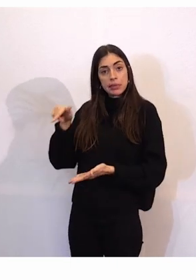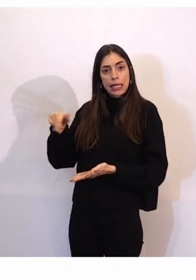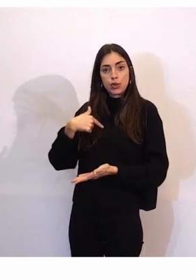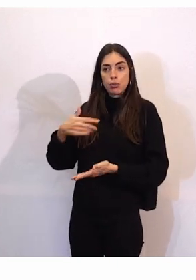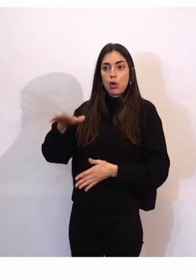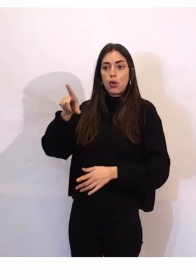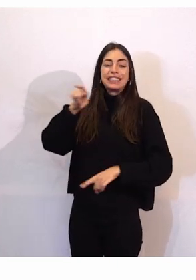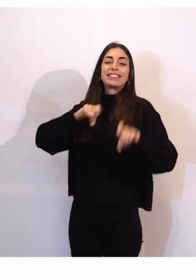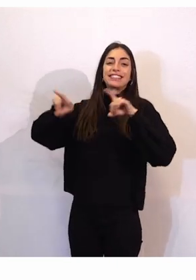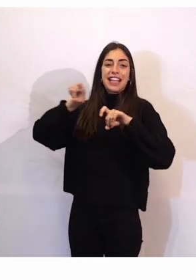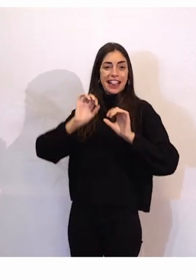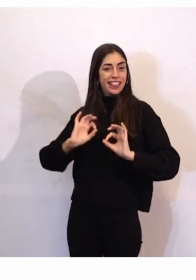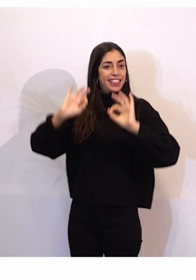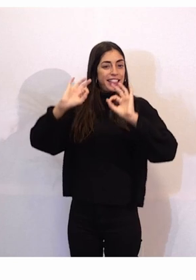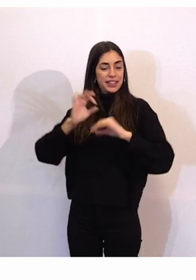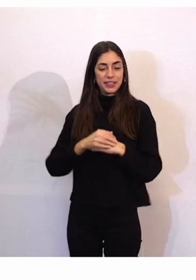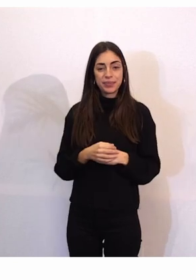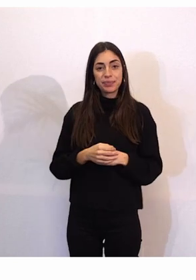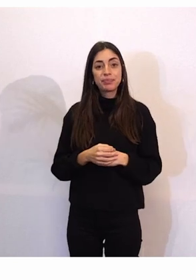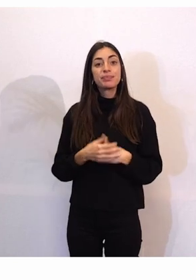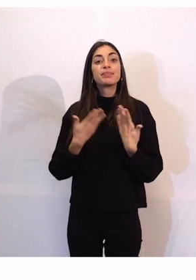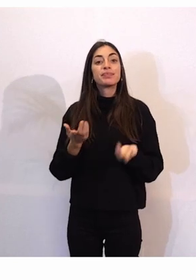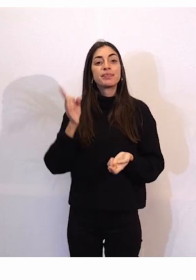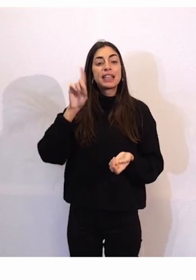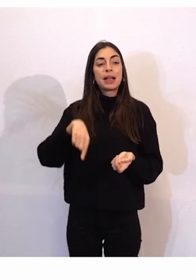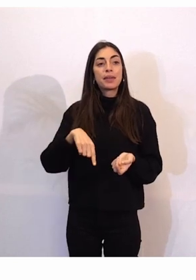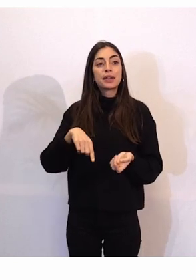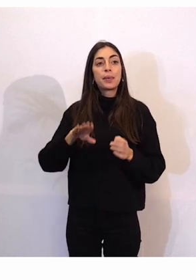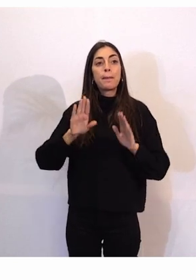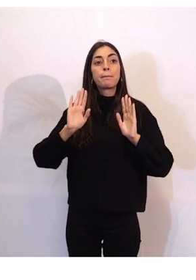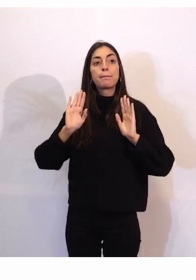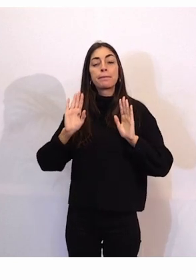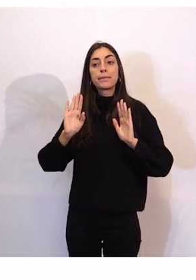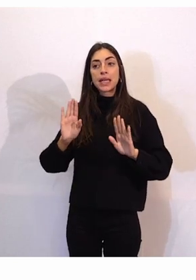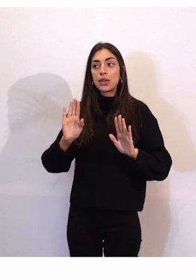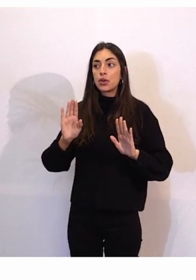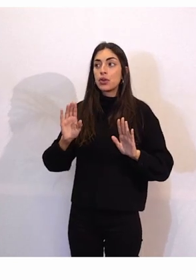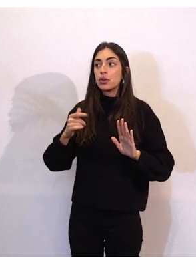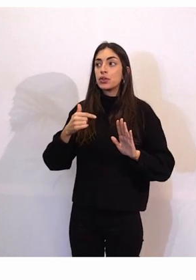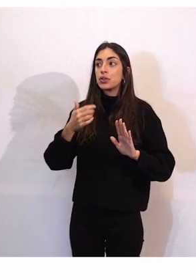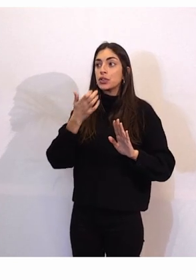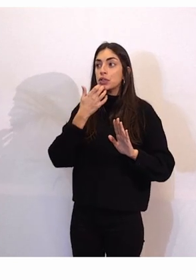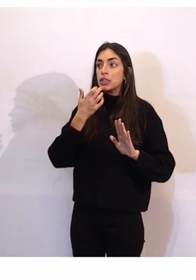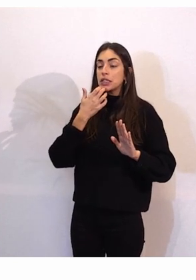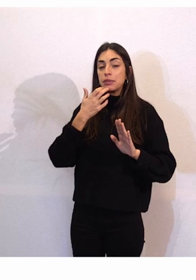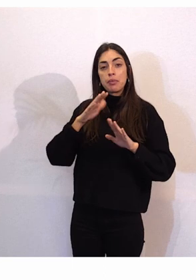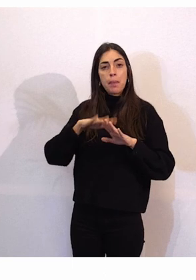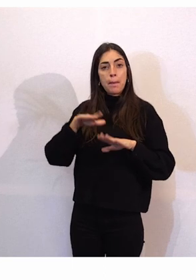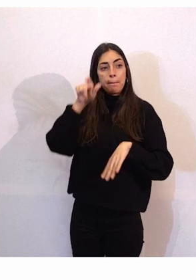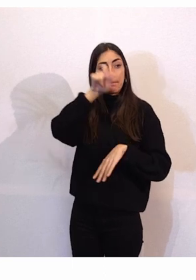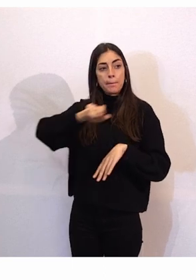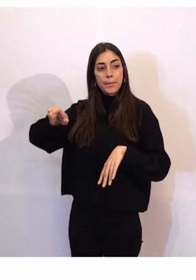selectiva. Así que hay que también eso que tener pero en cuenta. Pero como podemos saber que la persona desea